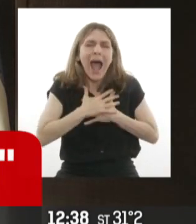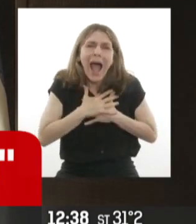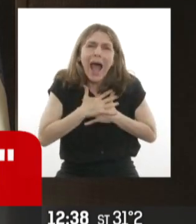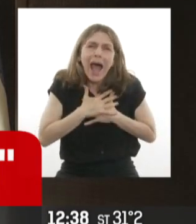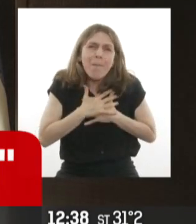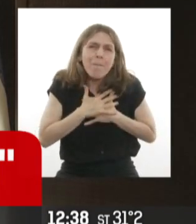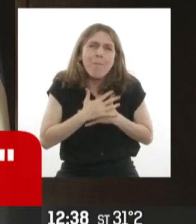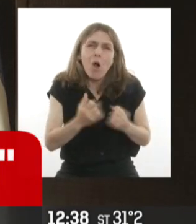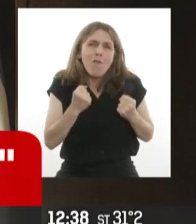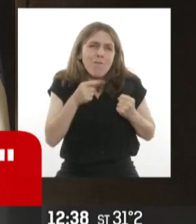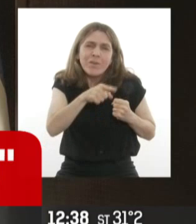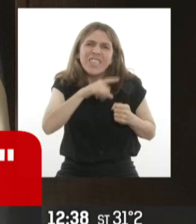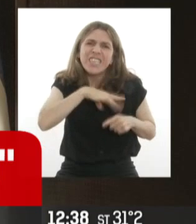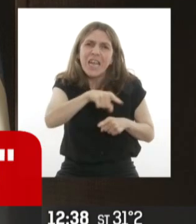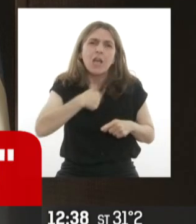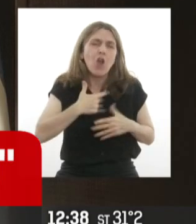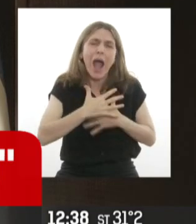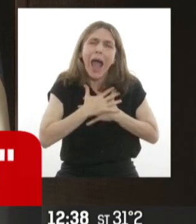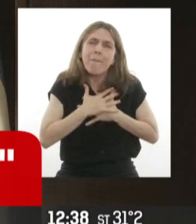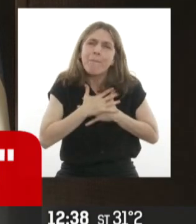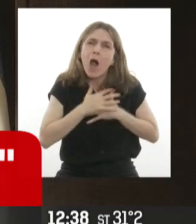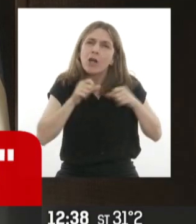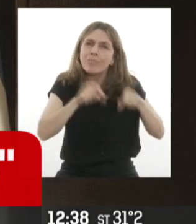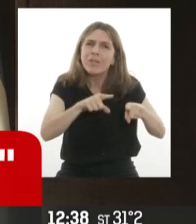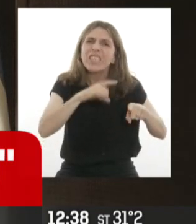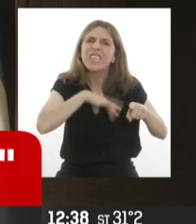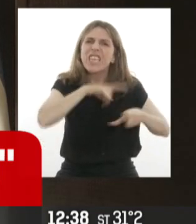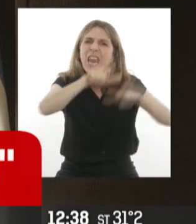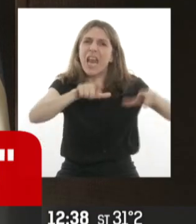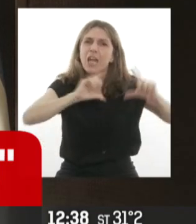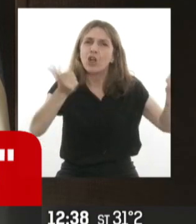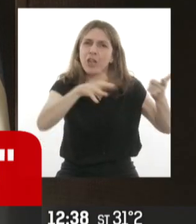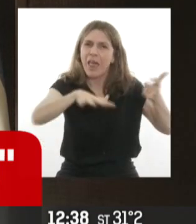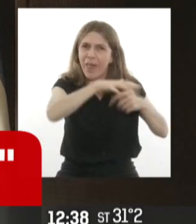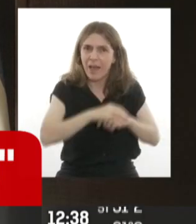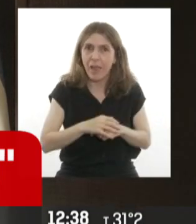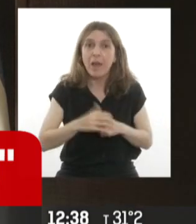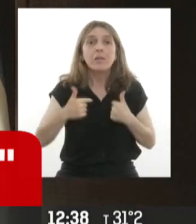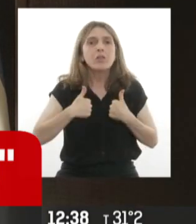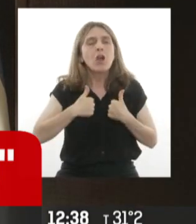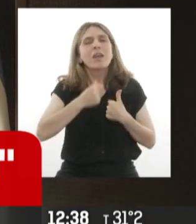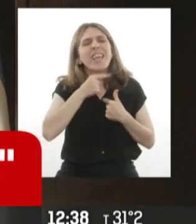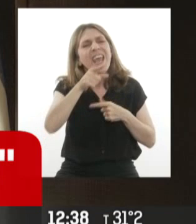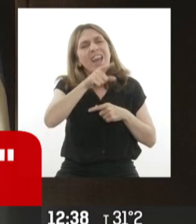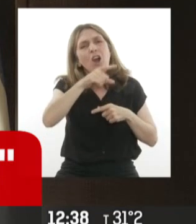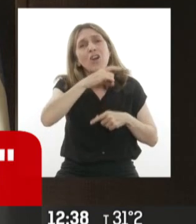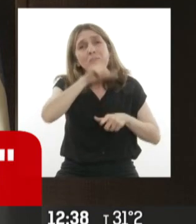profundamente. Tengo un enorme amor por Chile. Y quiero que le vaya muy bien a Chile.